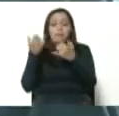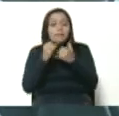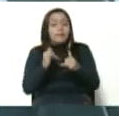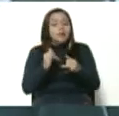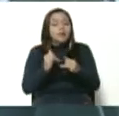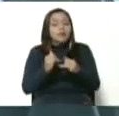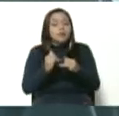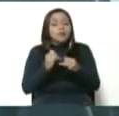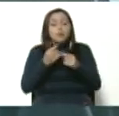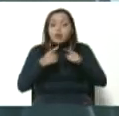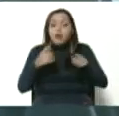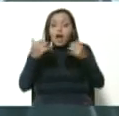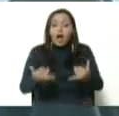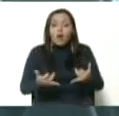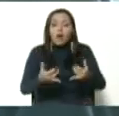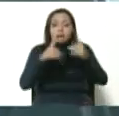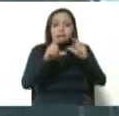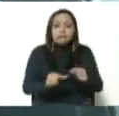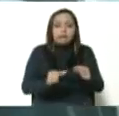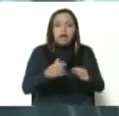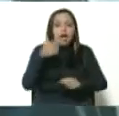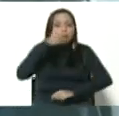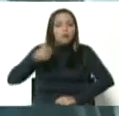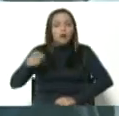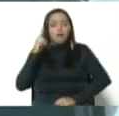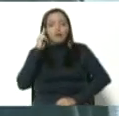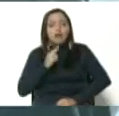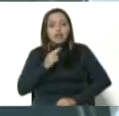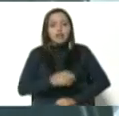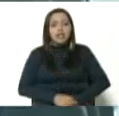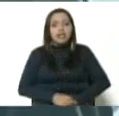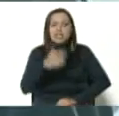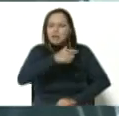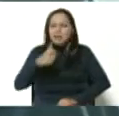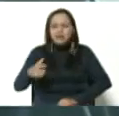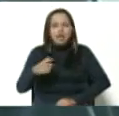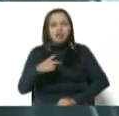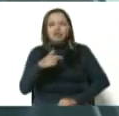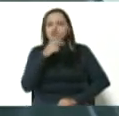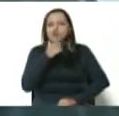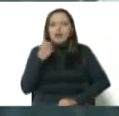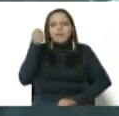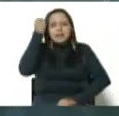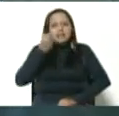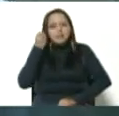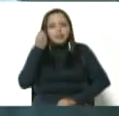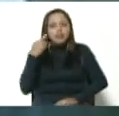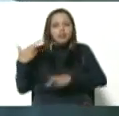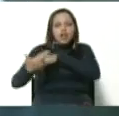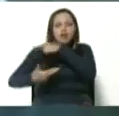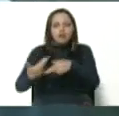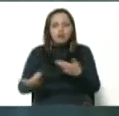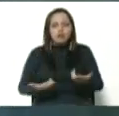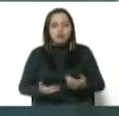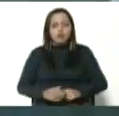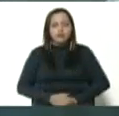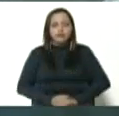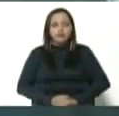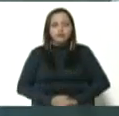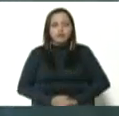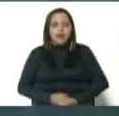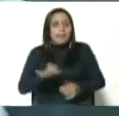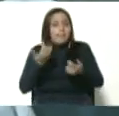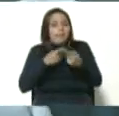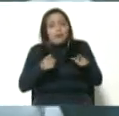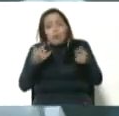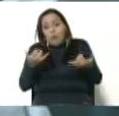y generar desconfianza, generar que la gente dejara de creer en la revolución bolivariana, cosa que le salió al revés, le salió el tiro por la